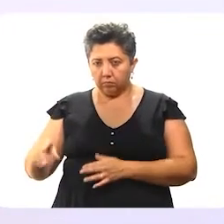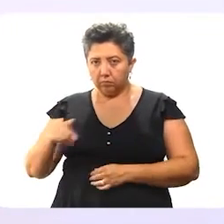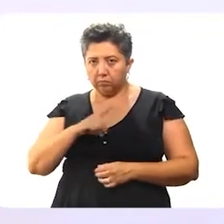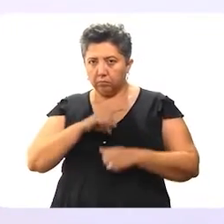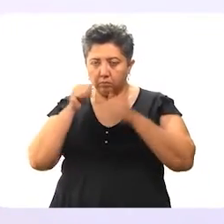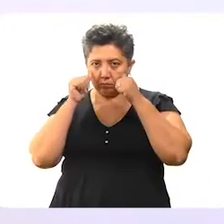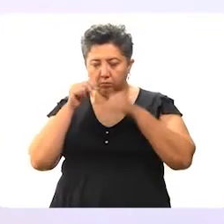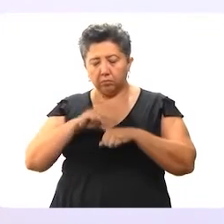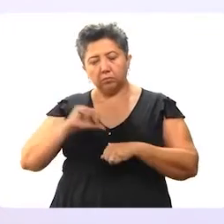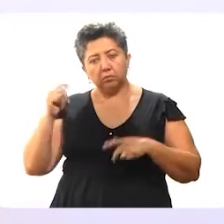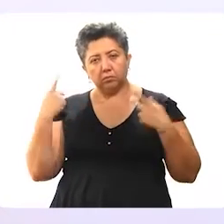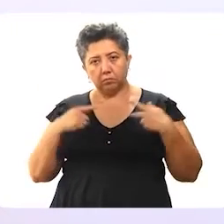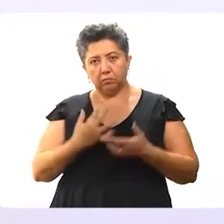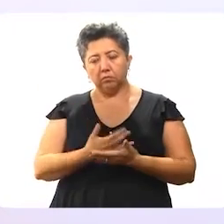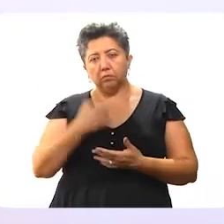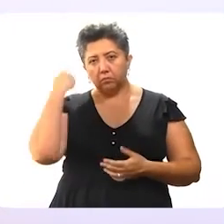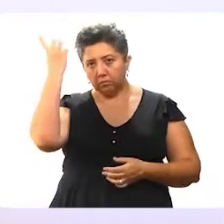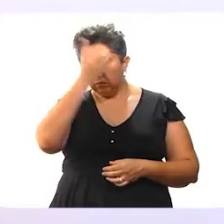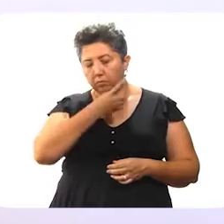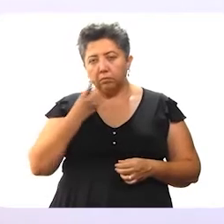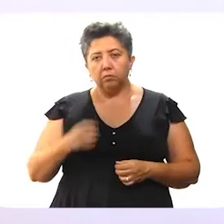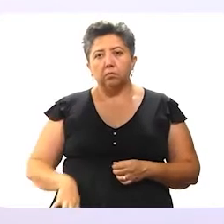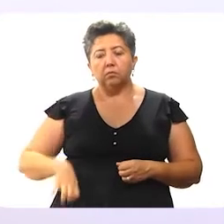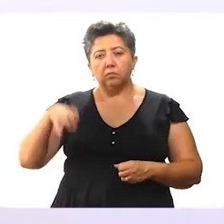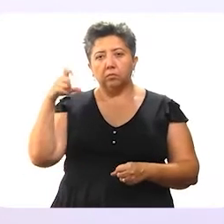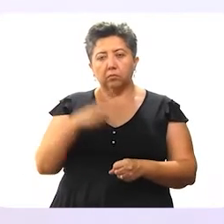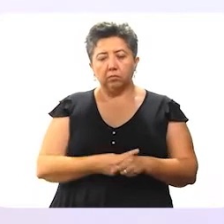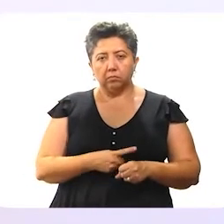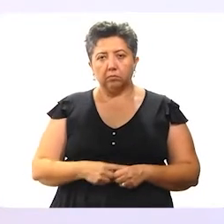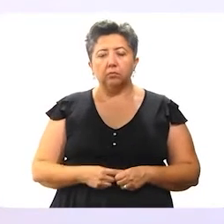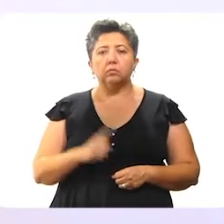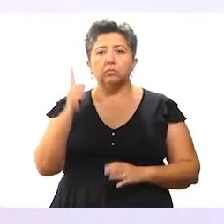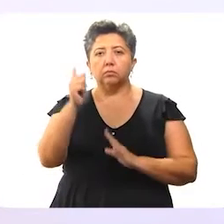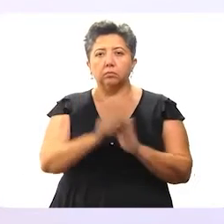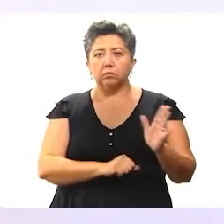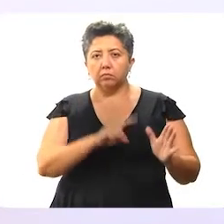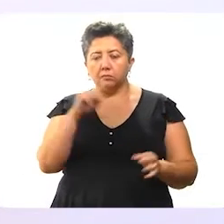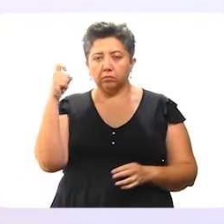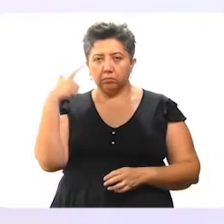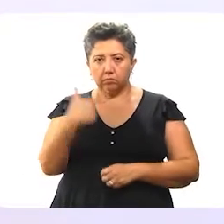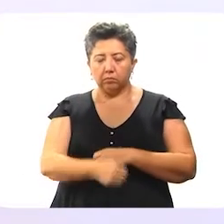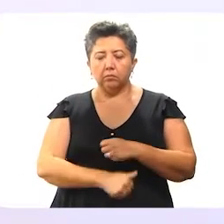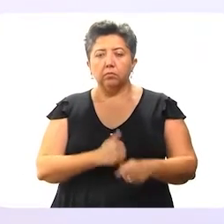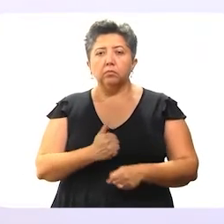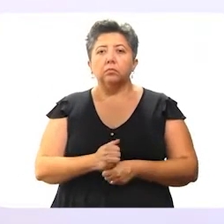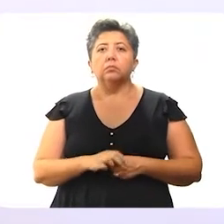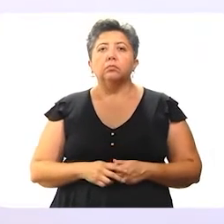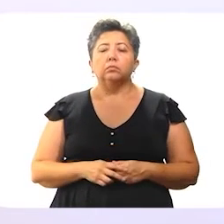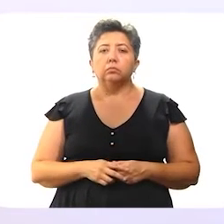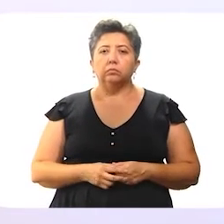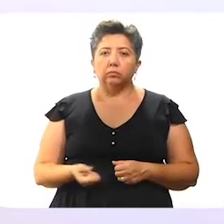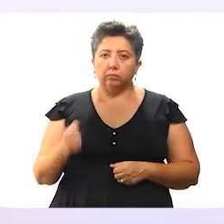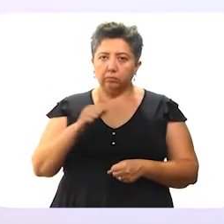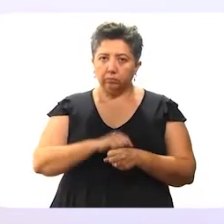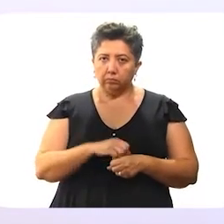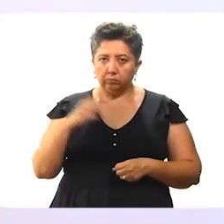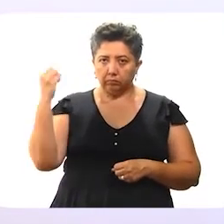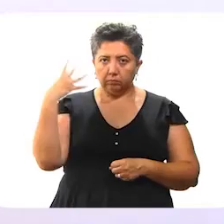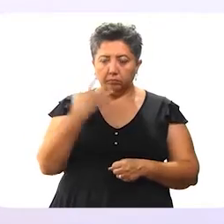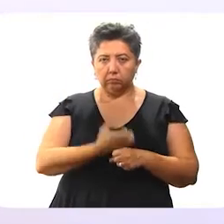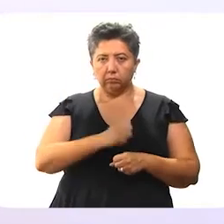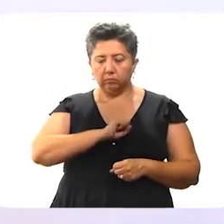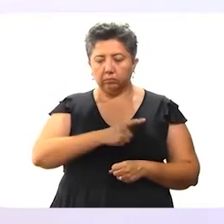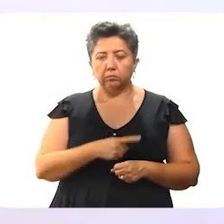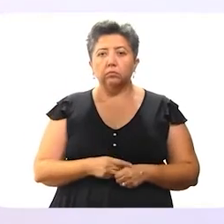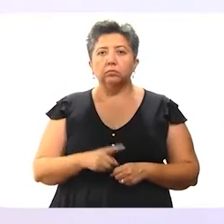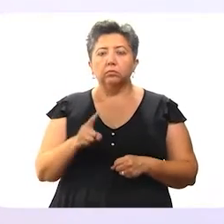total. Hay otros pacientes a la espera de diagnóstico. El rango de edad de los casos es de 1 mes a 107 años. Los indicadores semanales del